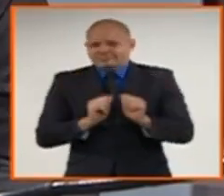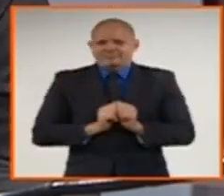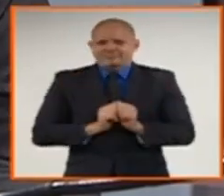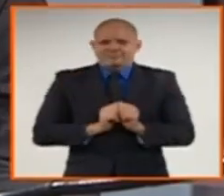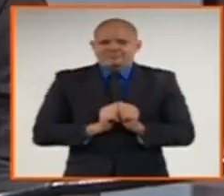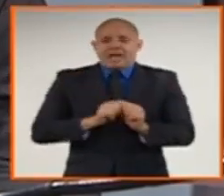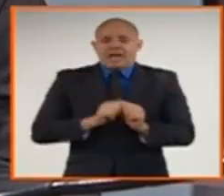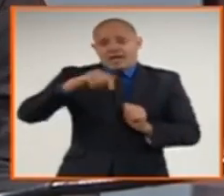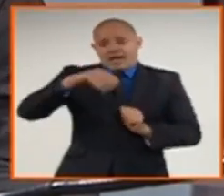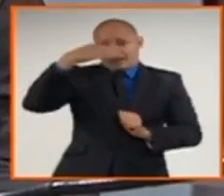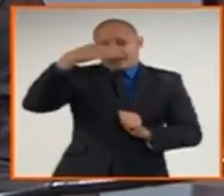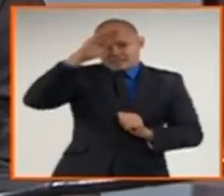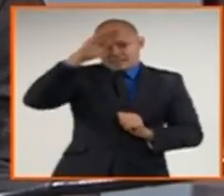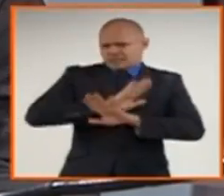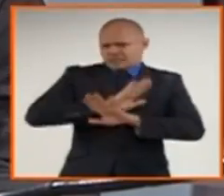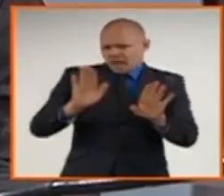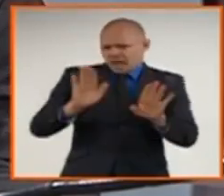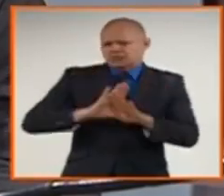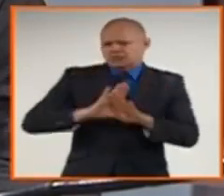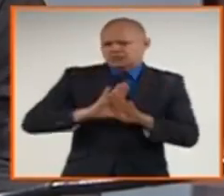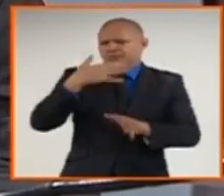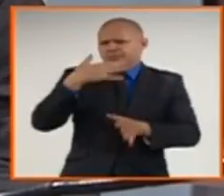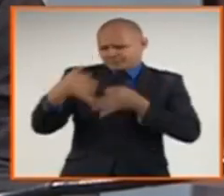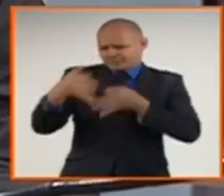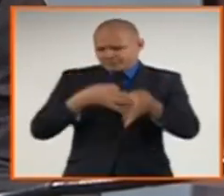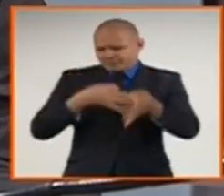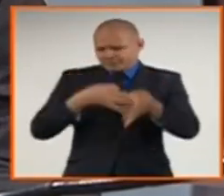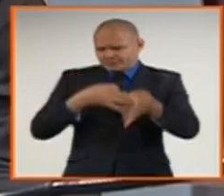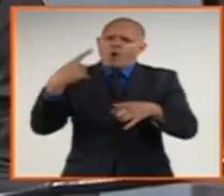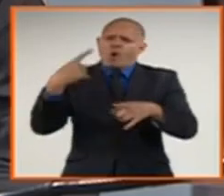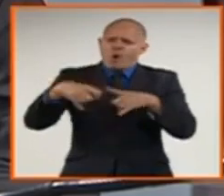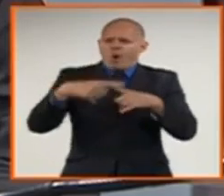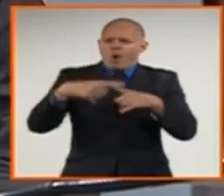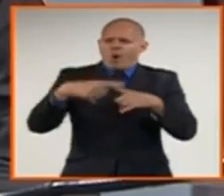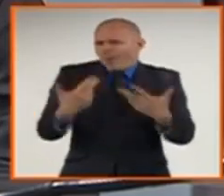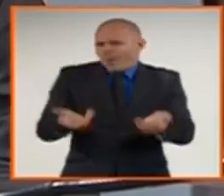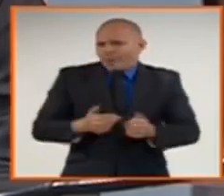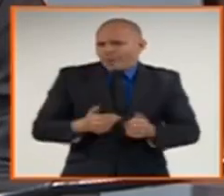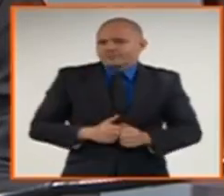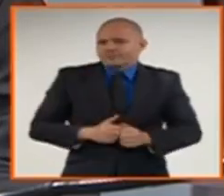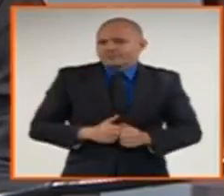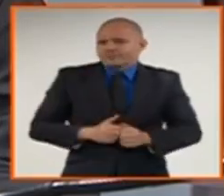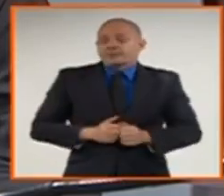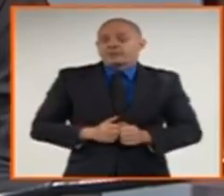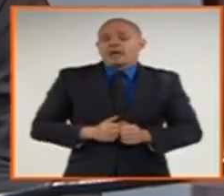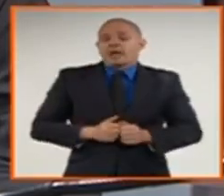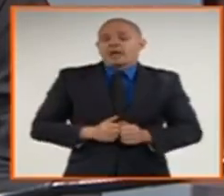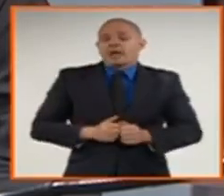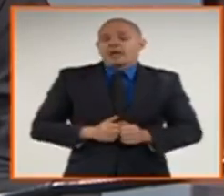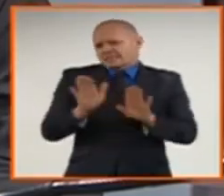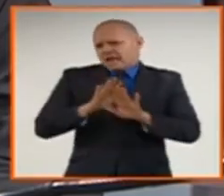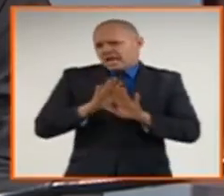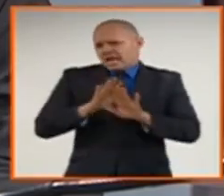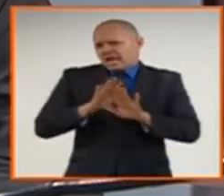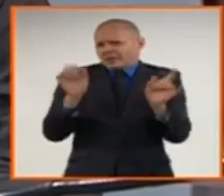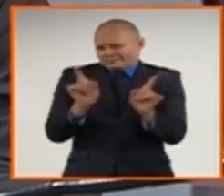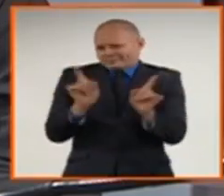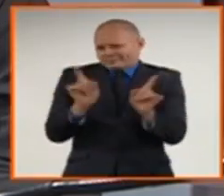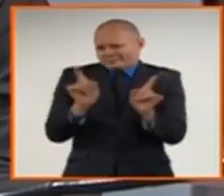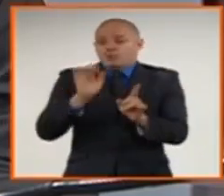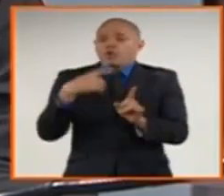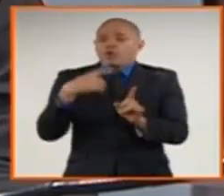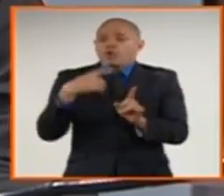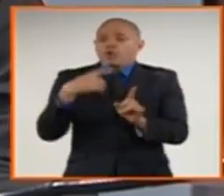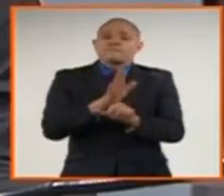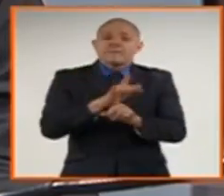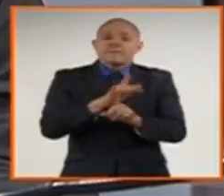cubana, yo después te hablaré ya de Omicron y del significado que tuvo eso, pero ya para cerrar, hablando de esa campaña, nosotros en el caso